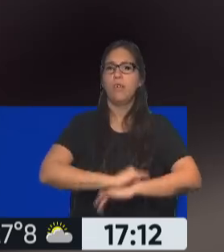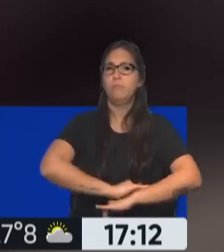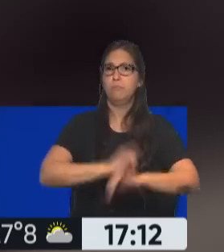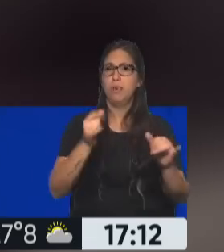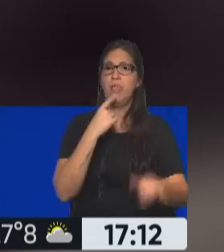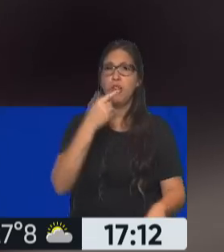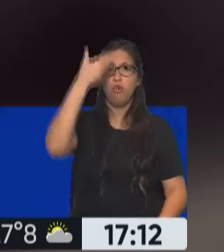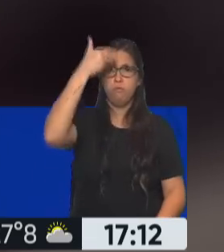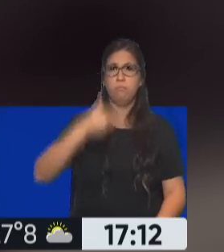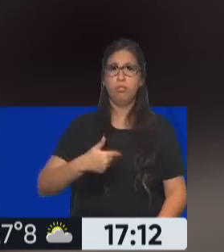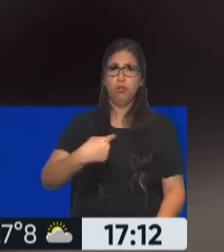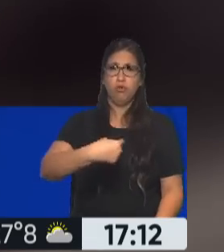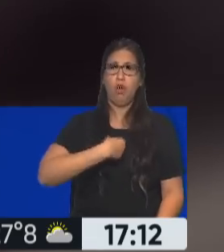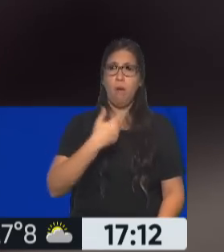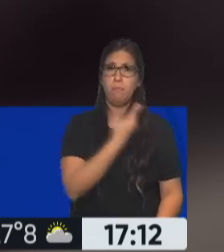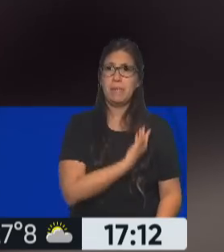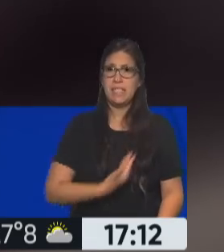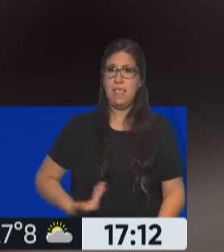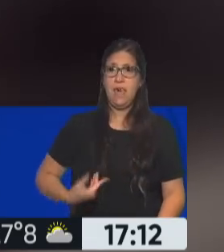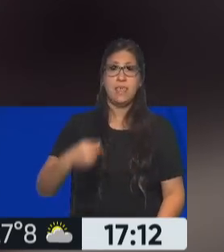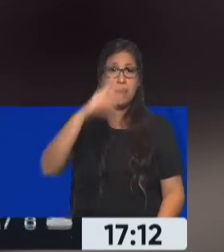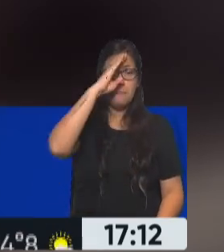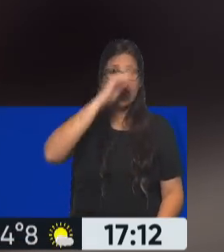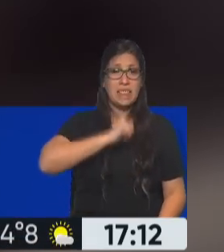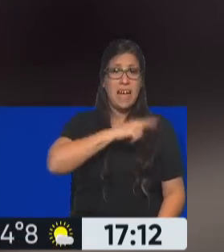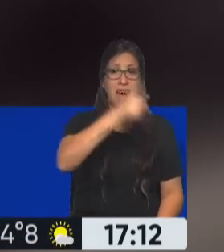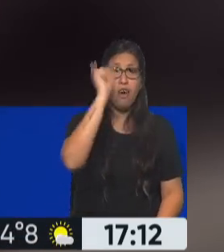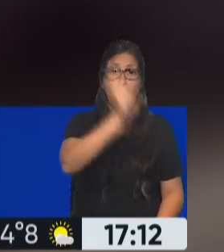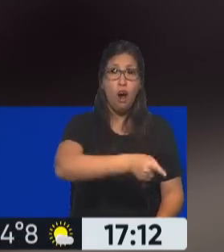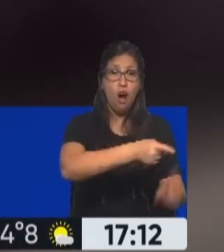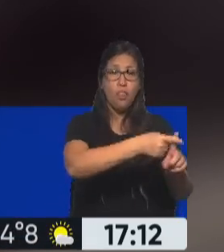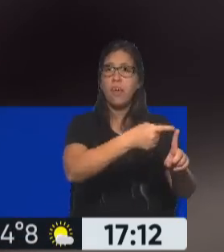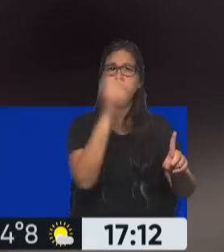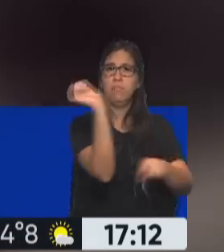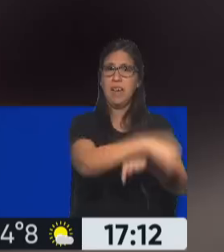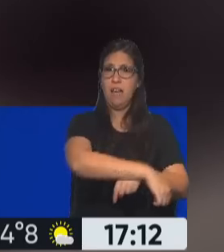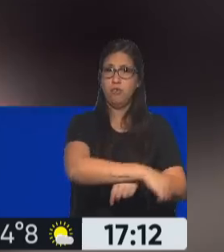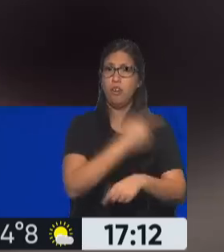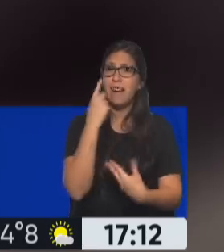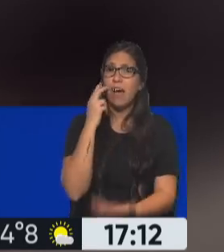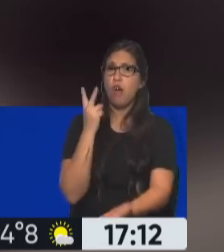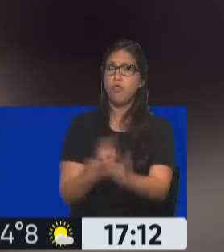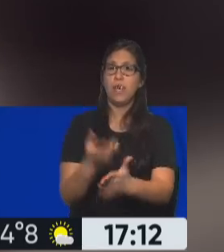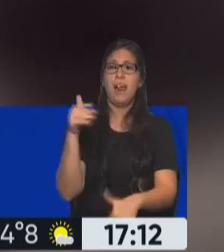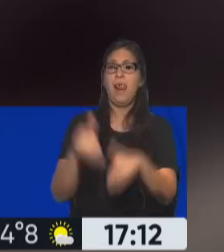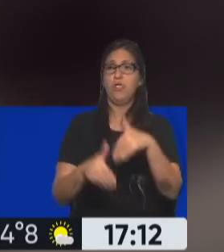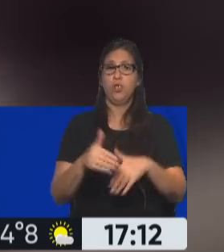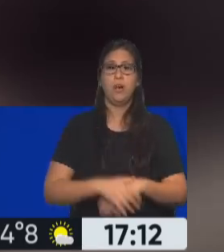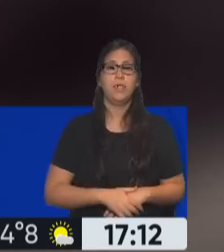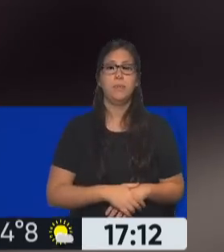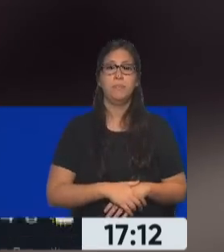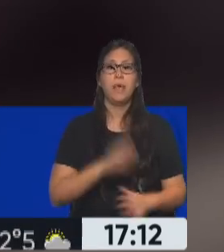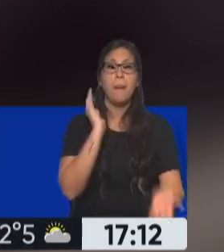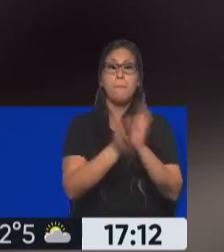proclamándose presidente y pidiendo a los militares desobedecer las órdenes y reconocer el resultado electoral. Basta ya de persecución